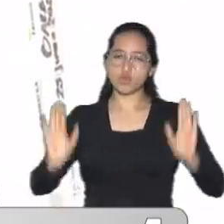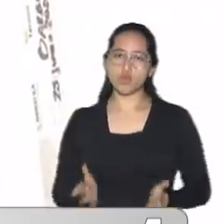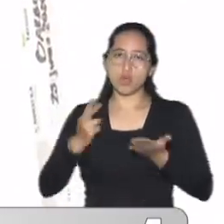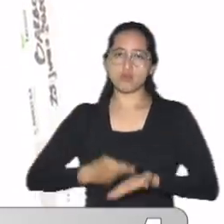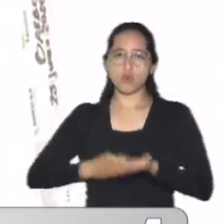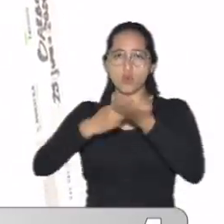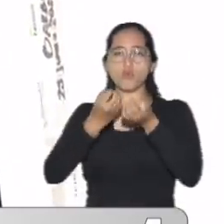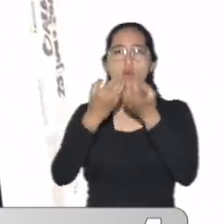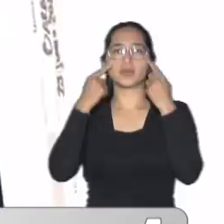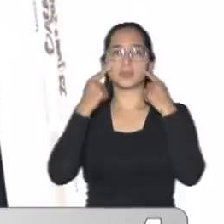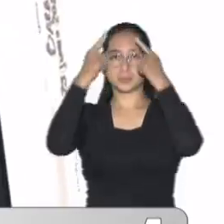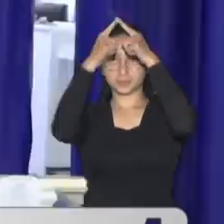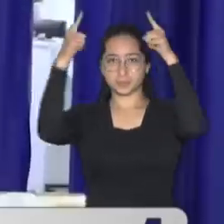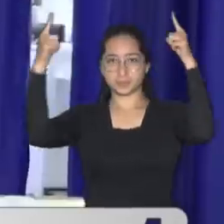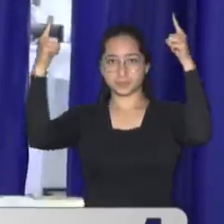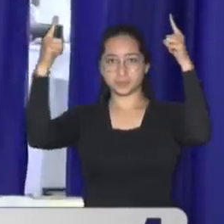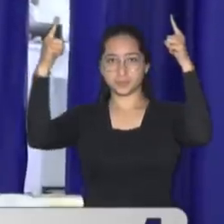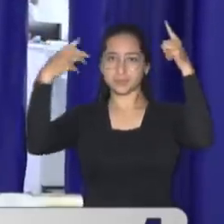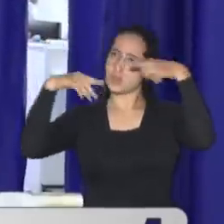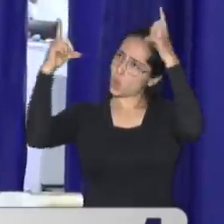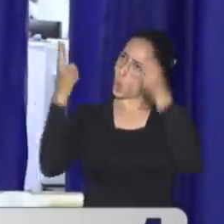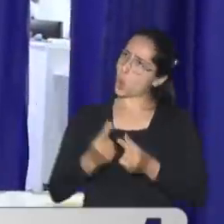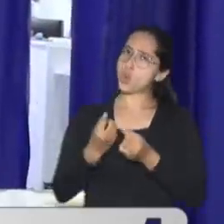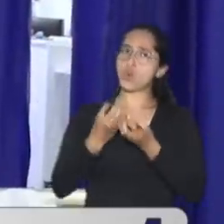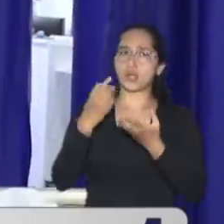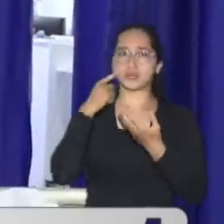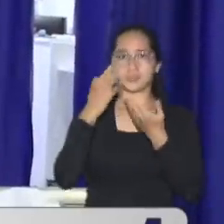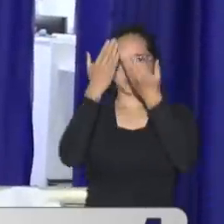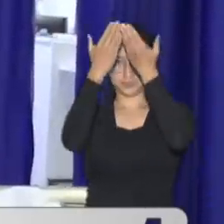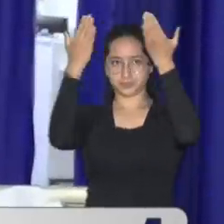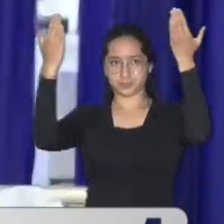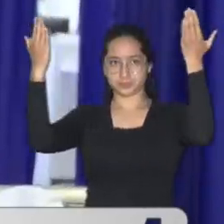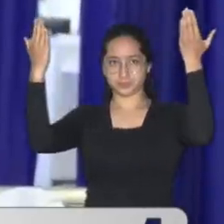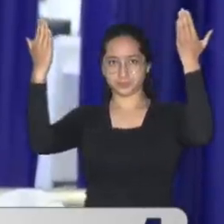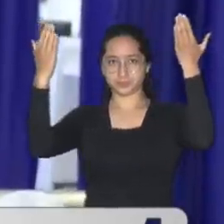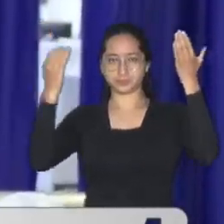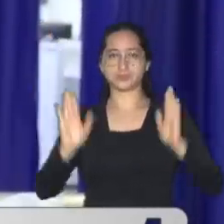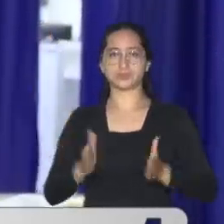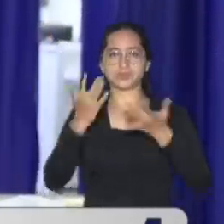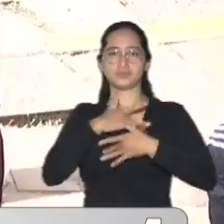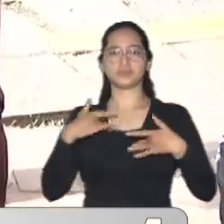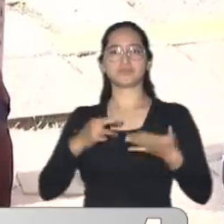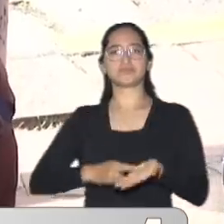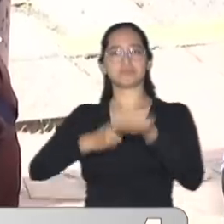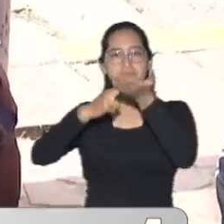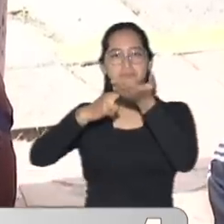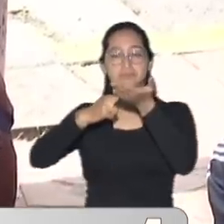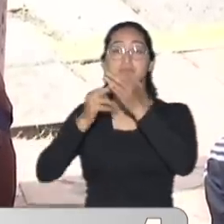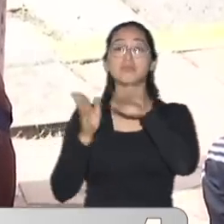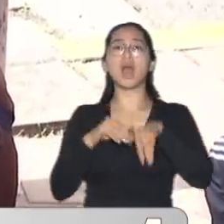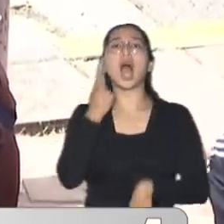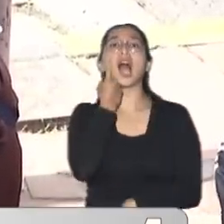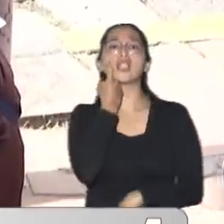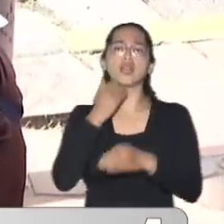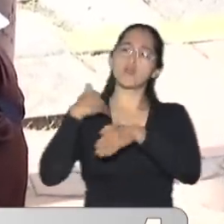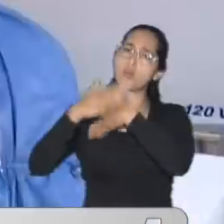con otros 18.111 para un total de 1.665.003 recuperados. Ayer se